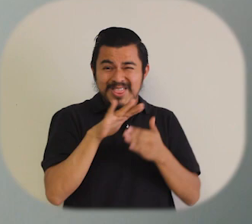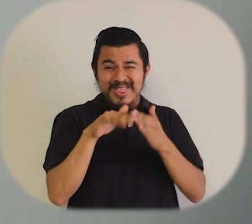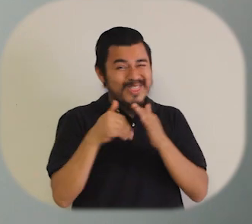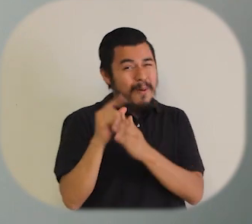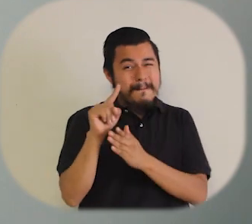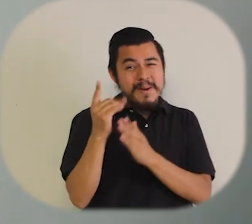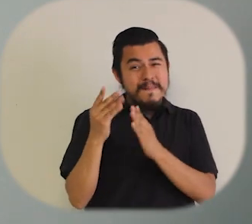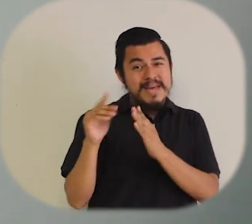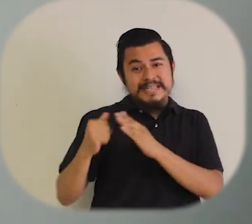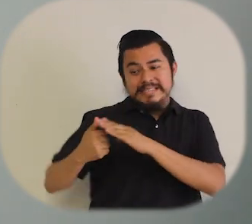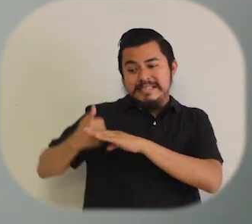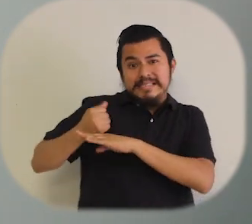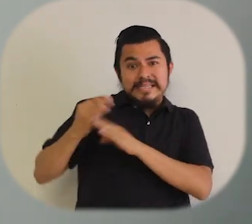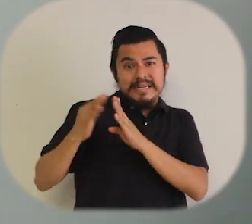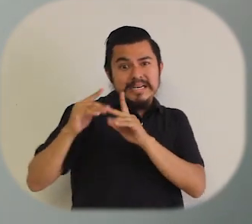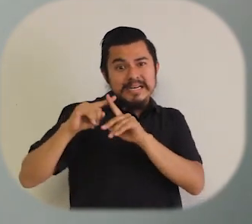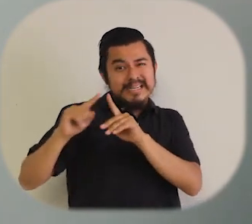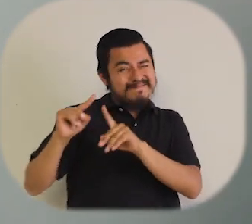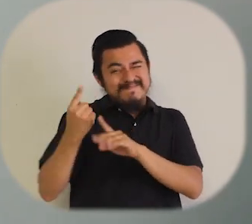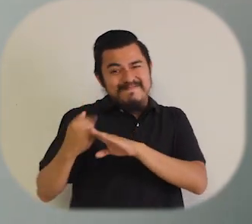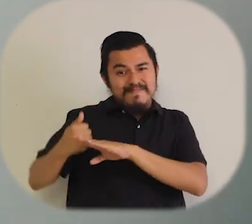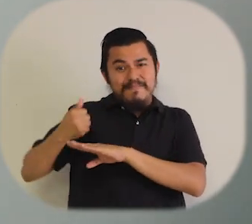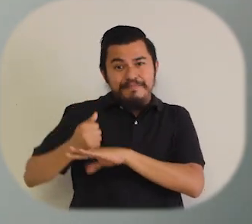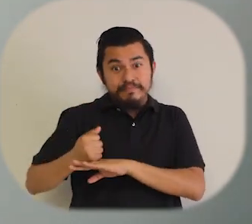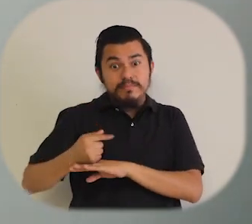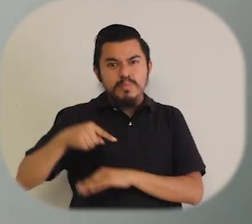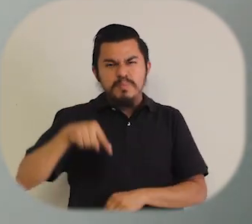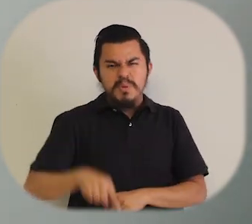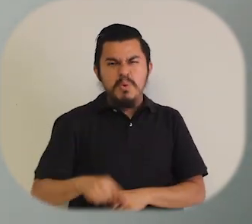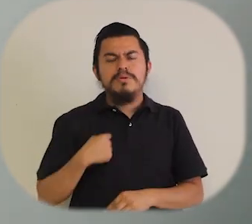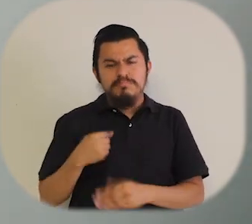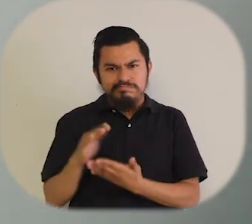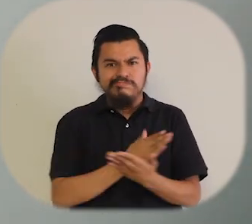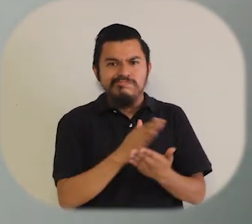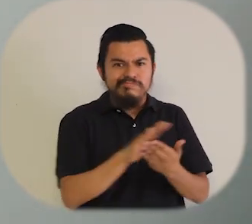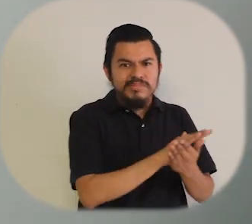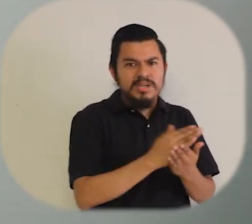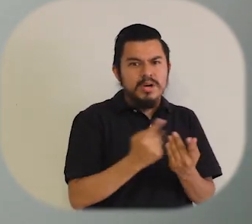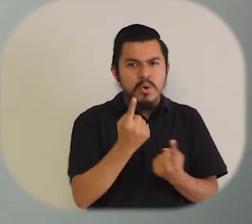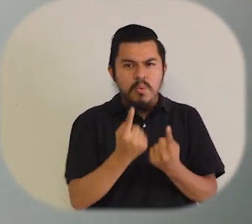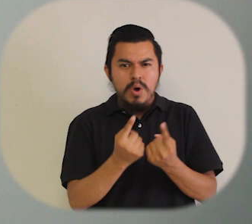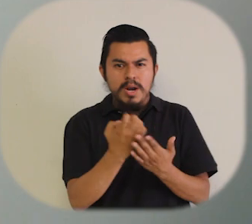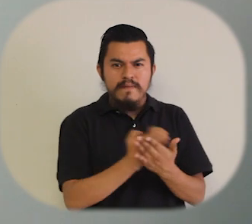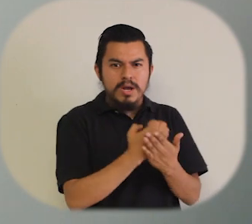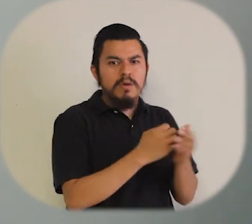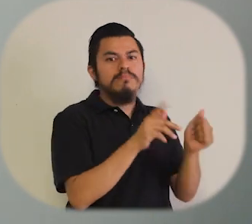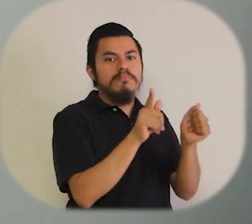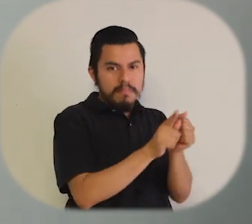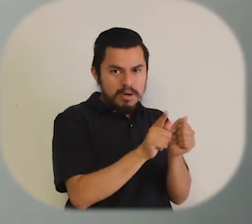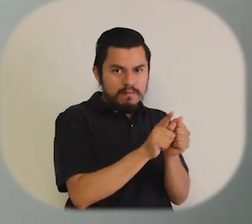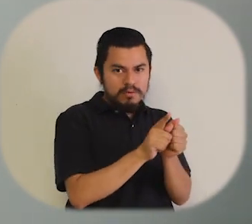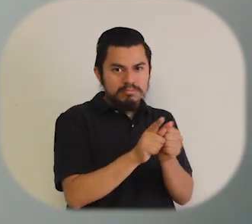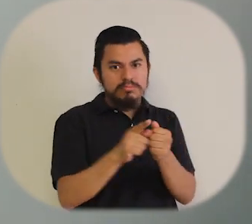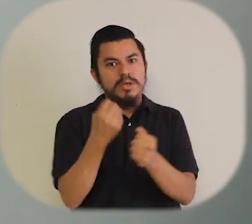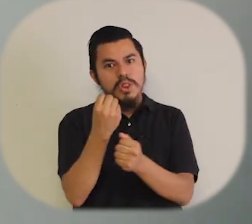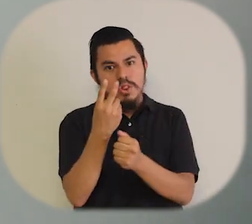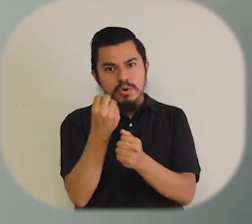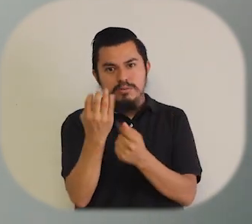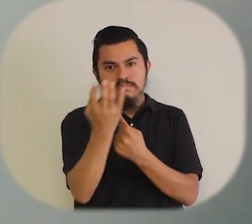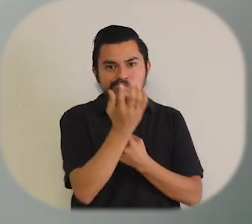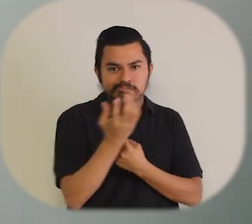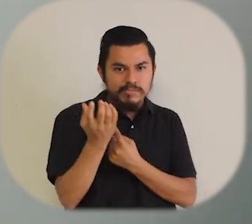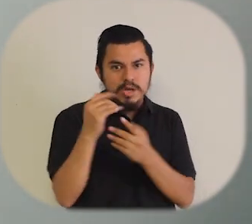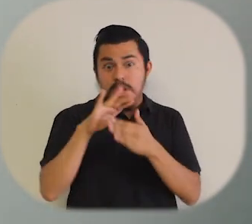Yo les he compartido ahora cuál es el evangelio que compartió Pablo, también todos los apóstoles, también toda la